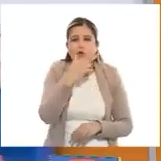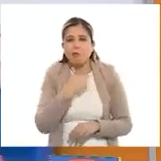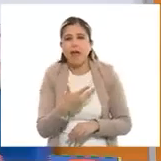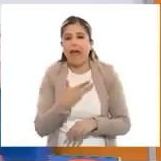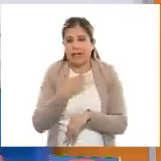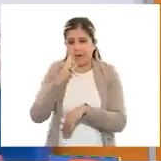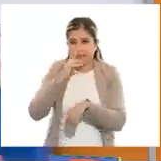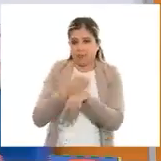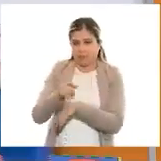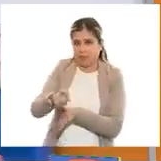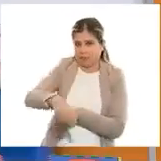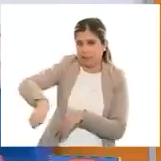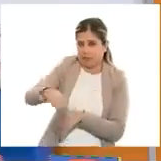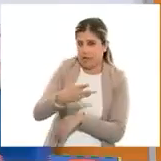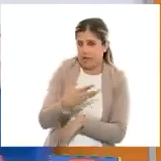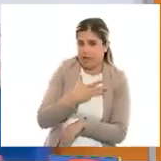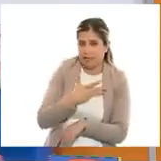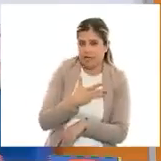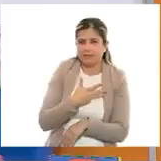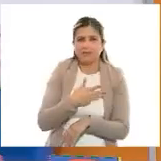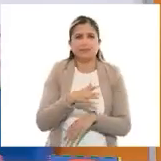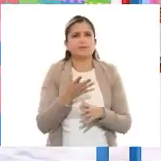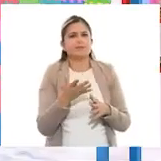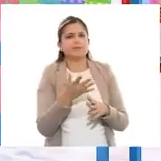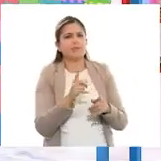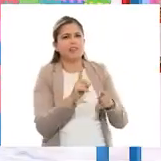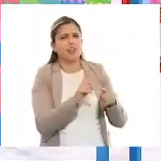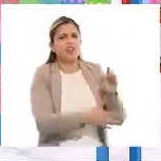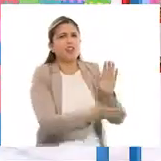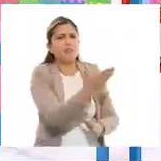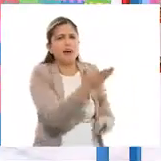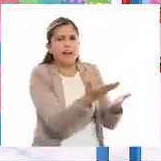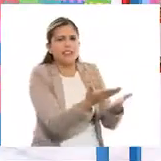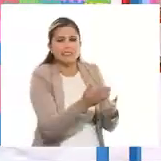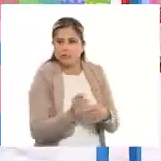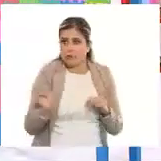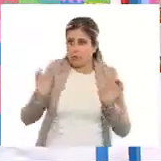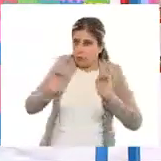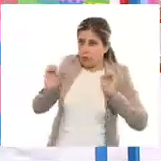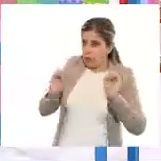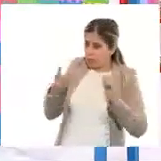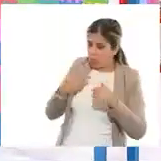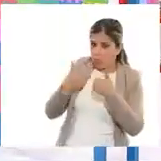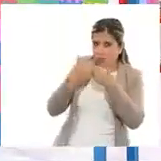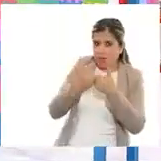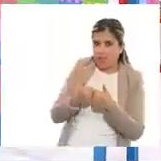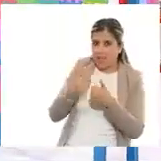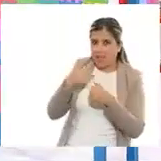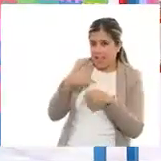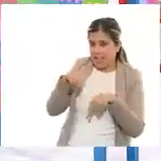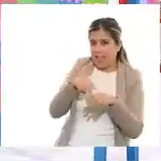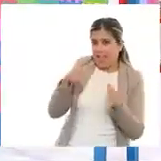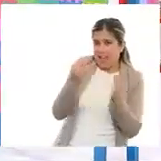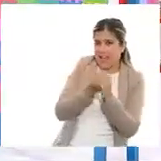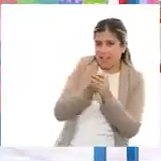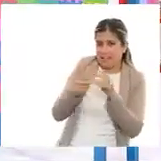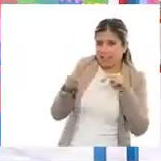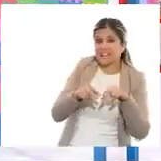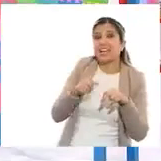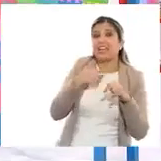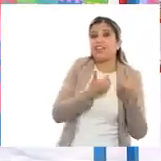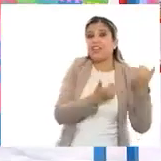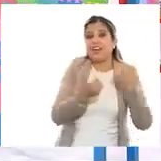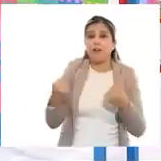responsabilidades. Oye, Ale, ¿a dónde vas? Ah, no, a ningún lado, maestra Leni, aquí a la clase, pero traje